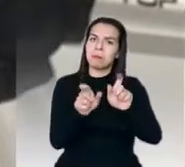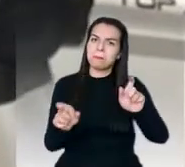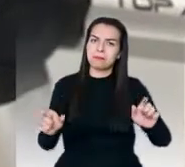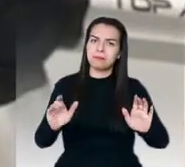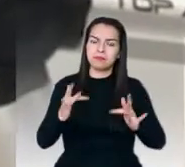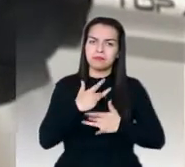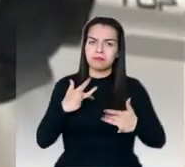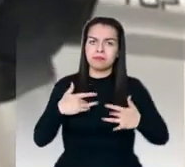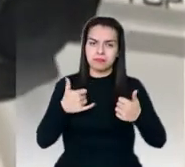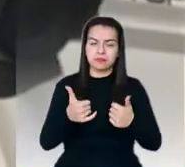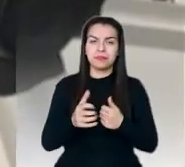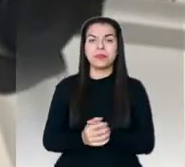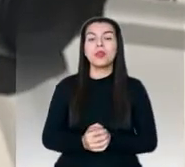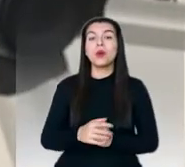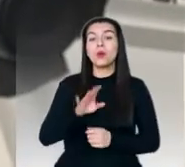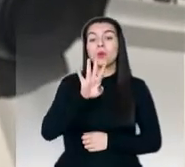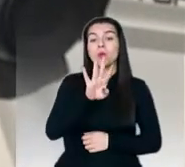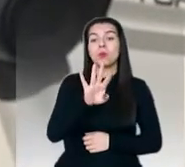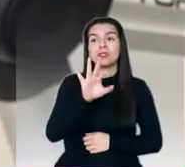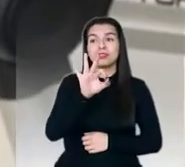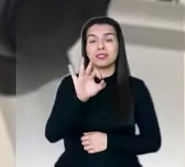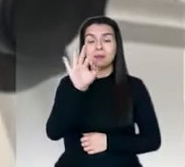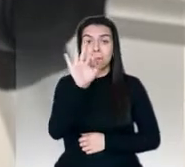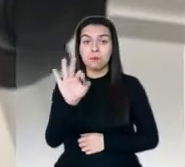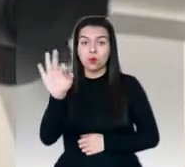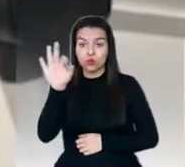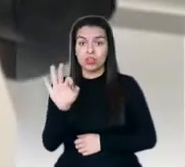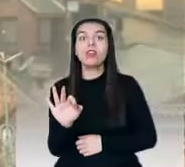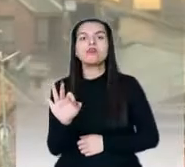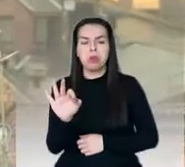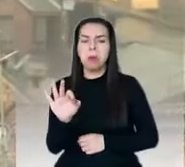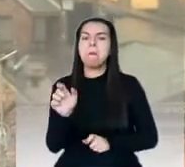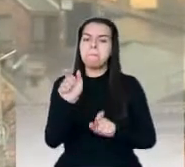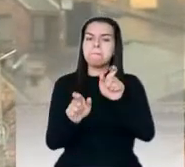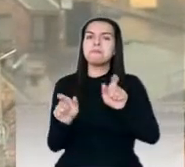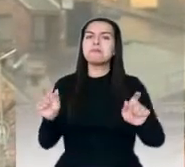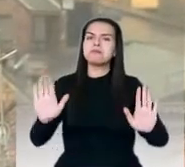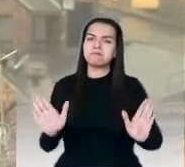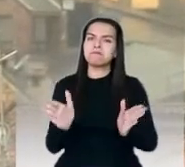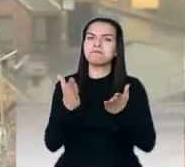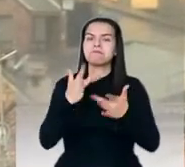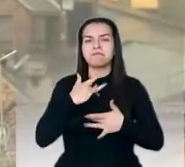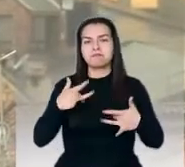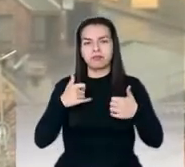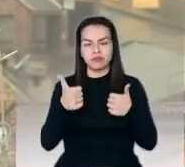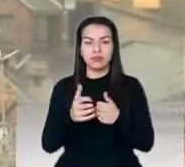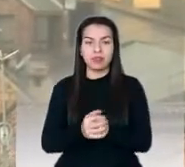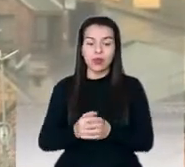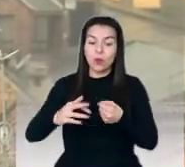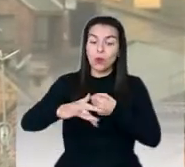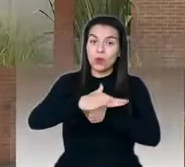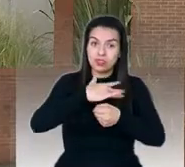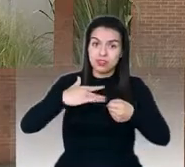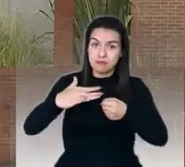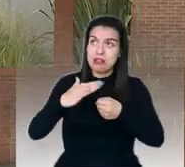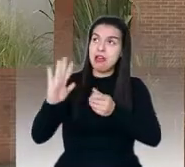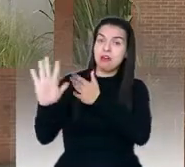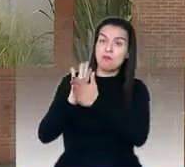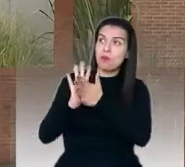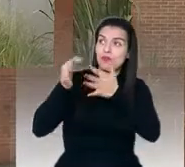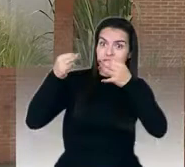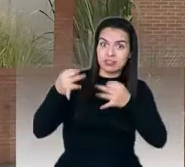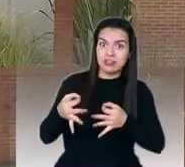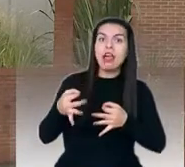de 43% de las personas recuperadas. En Cundinamarca, según cifras oficiales, luego de la suspensión de